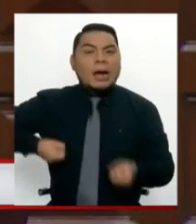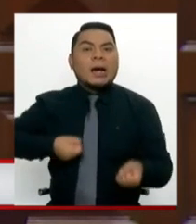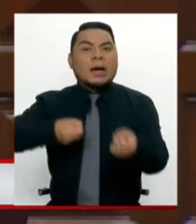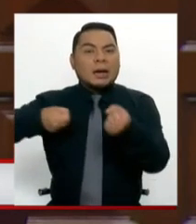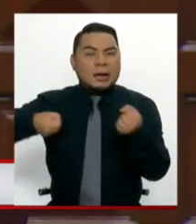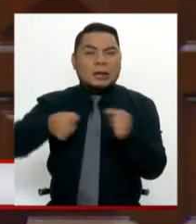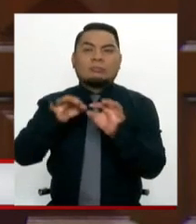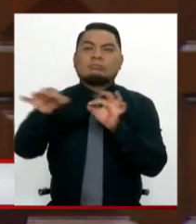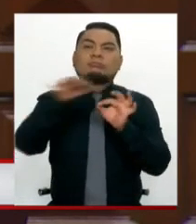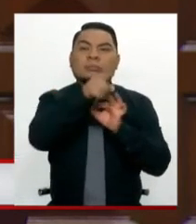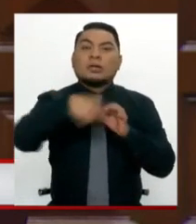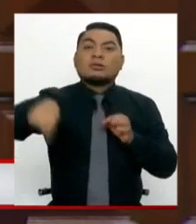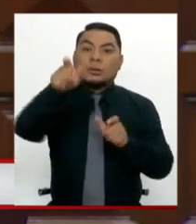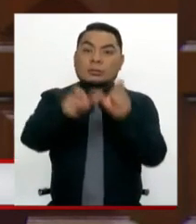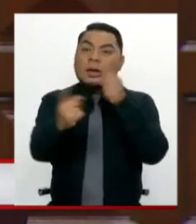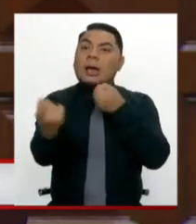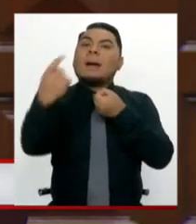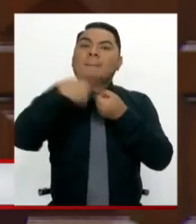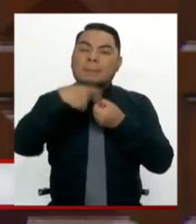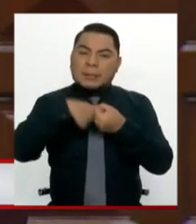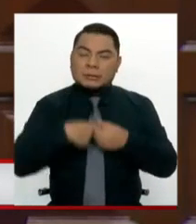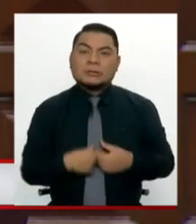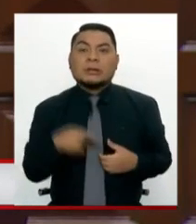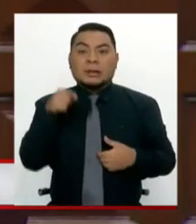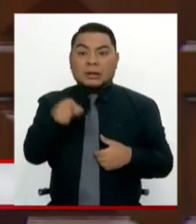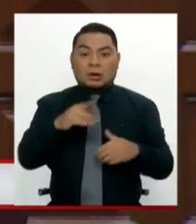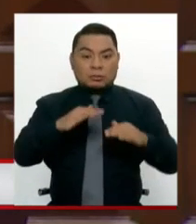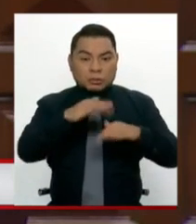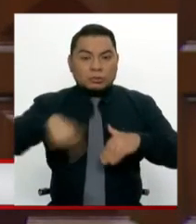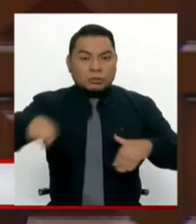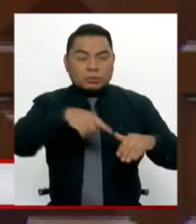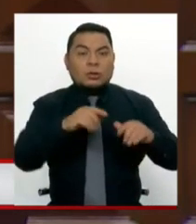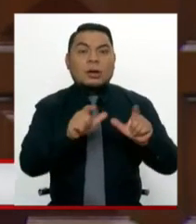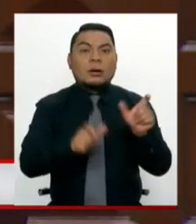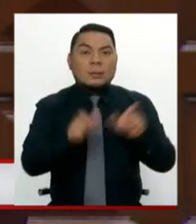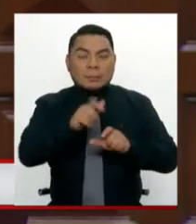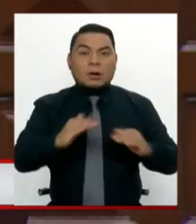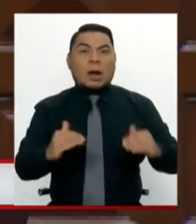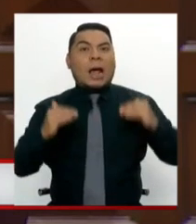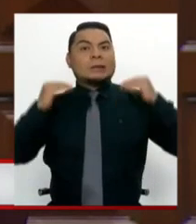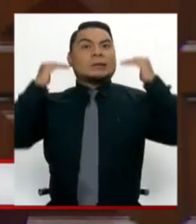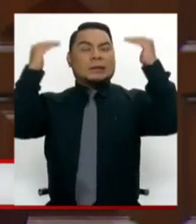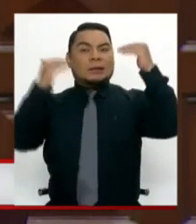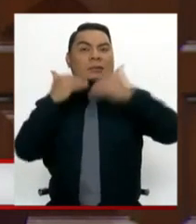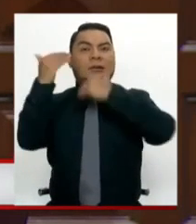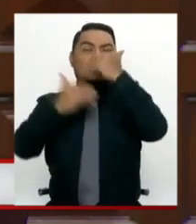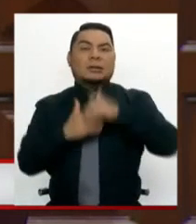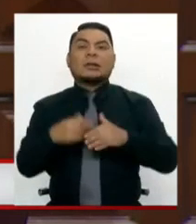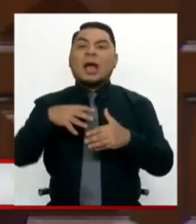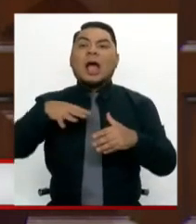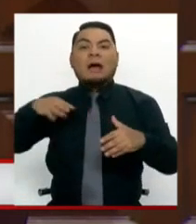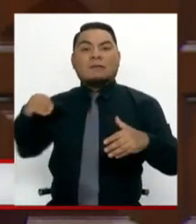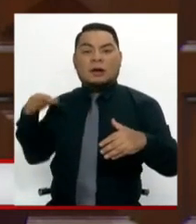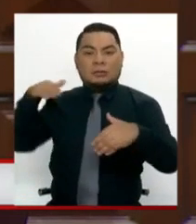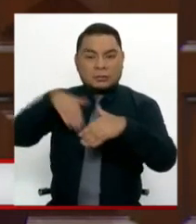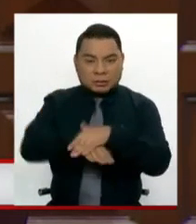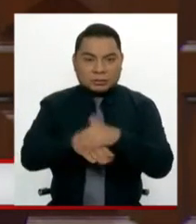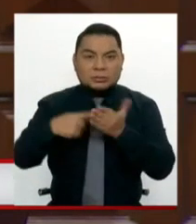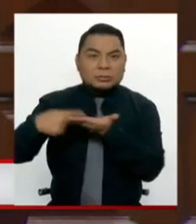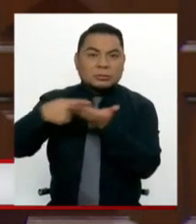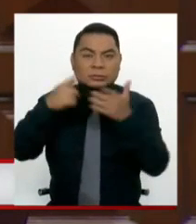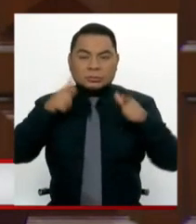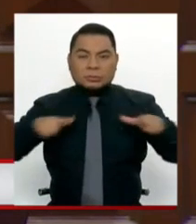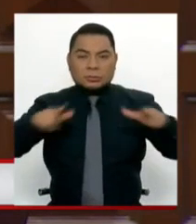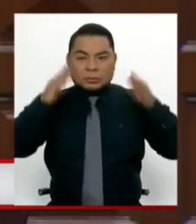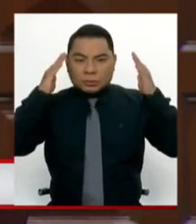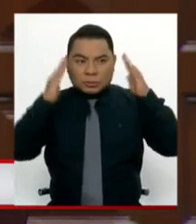rural, participativo, de abajo hacia arriba y de adentro hacia afuera, con enfoque territorial, tomando